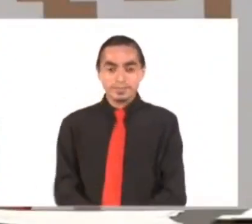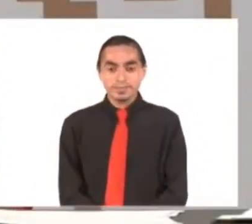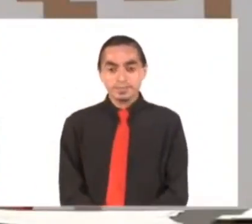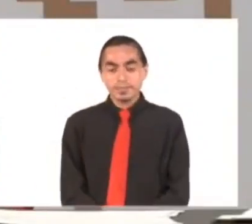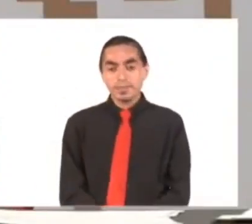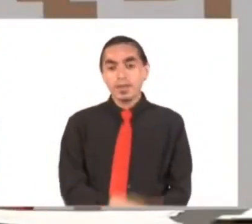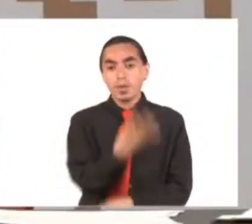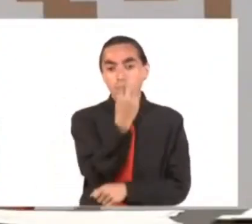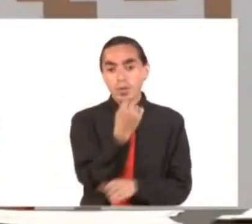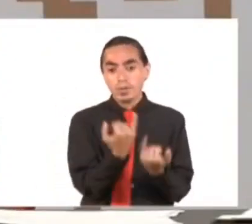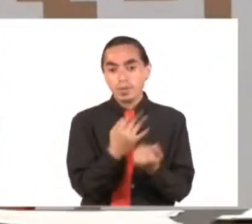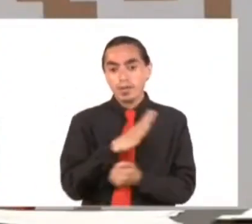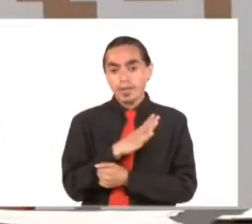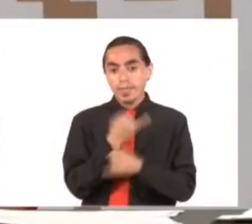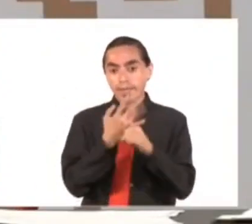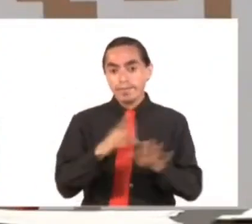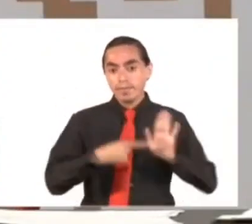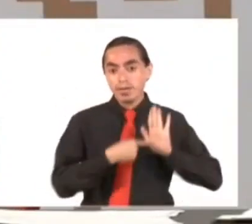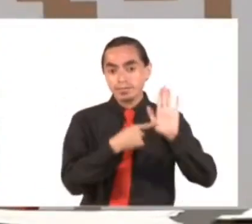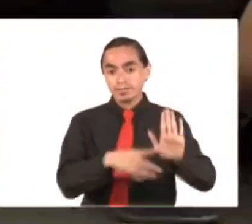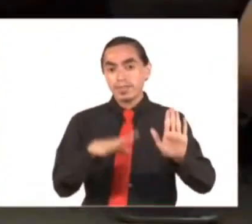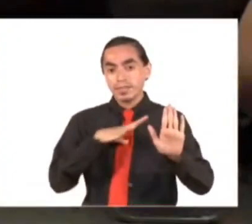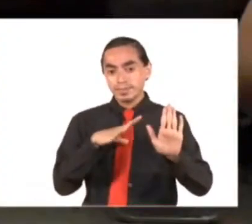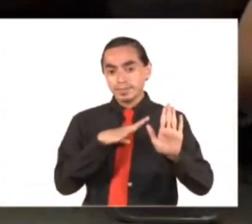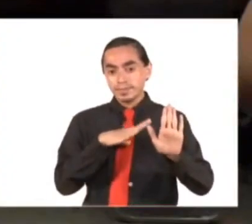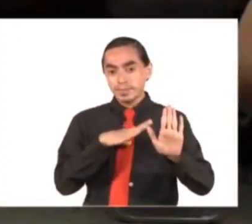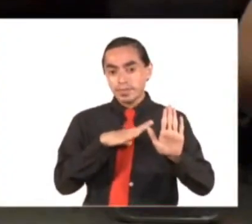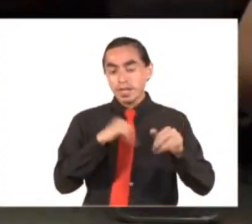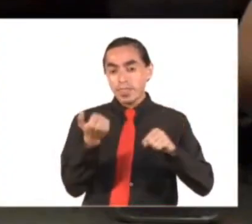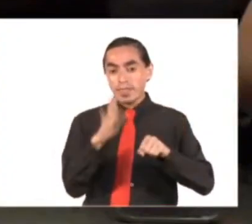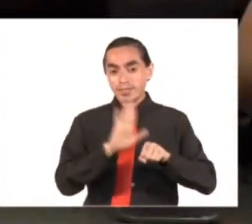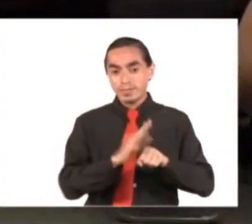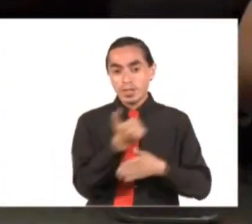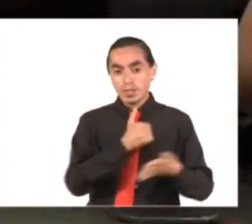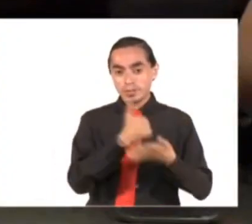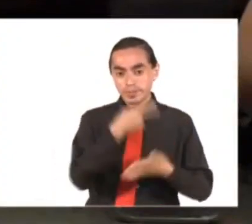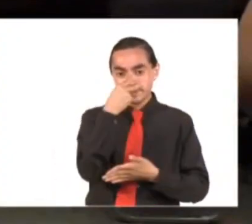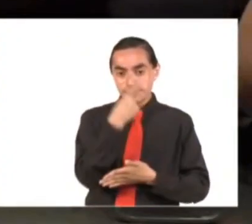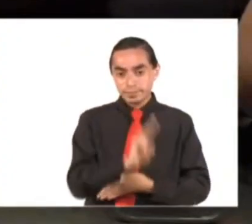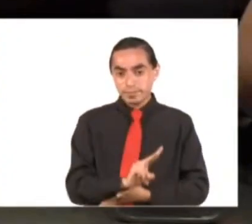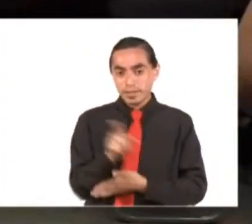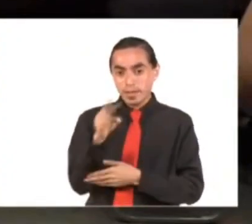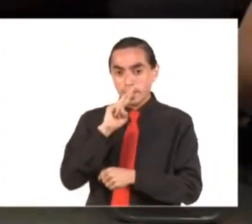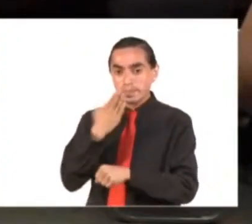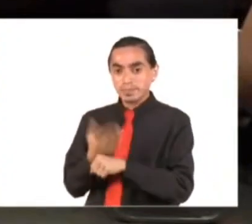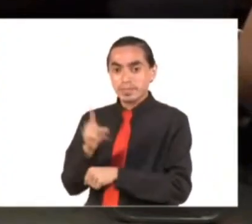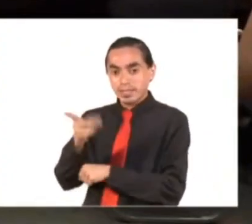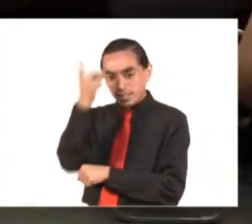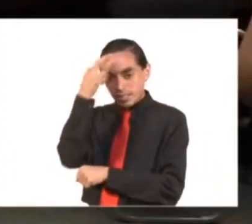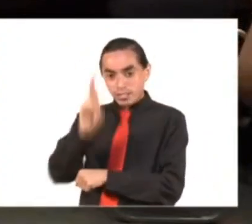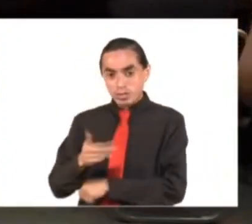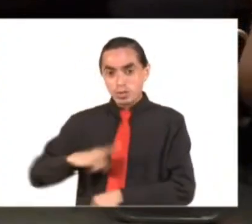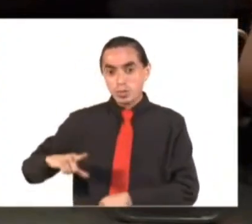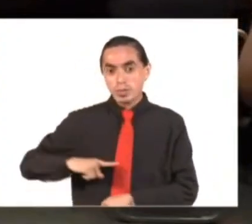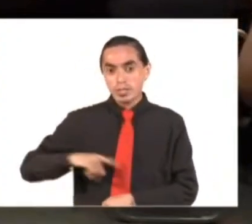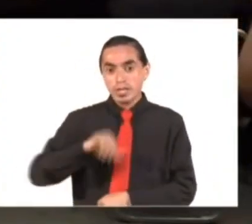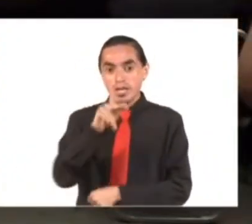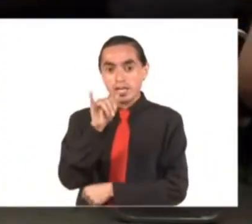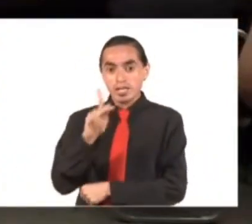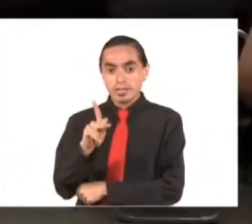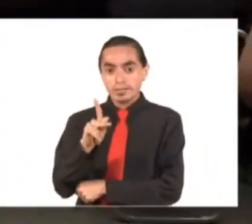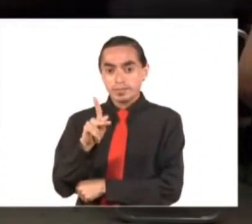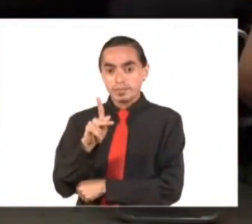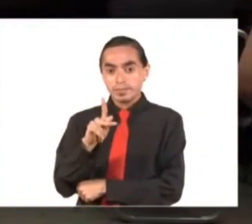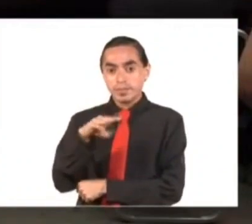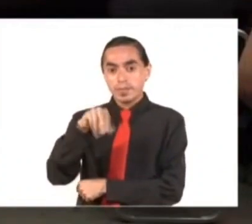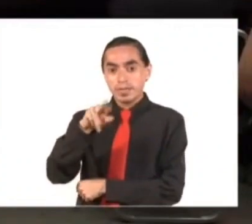9, presentación del informe sobre simplificación administrativa de la Ciudad de México a cargo del director de Gobierno Digital de la DIP, el